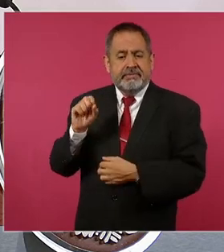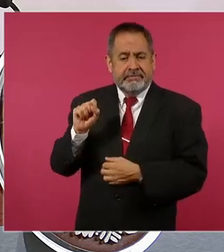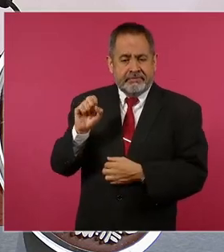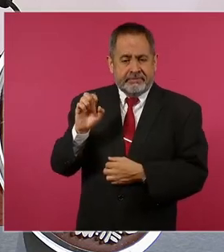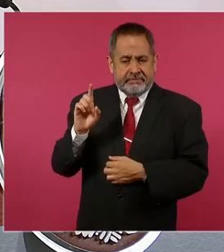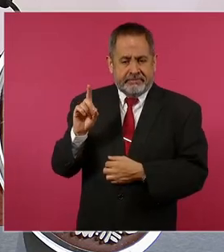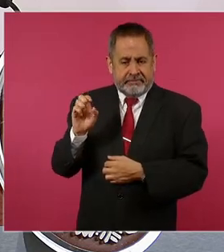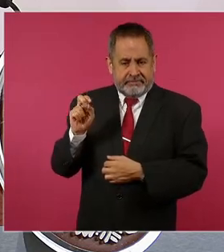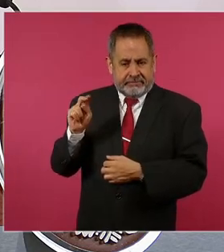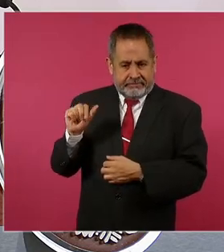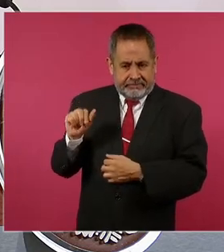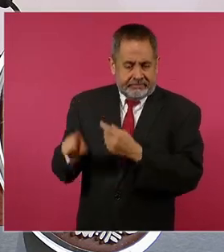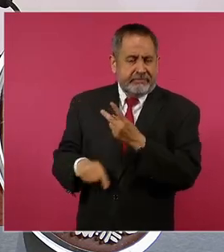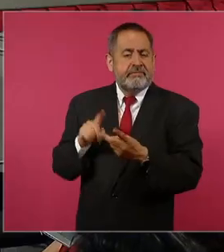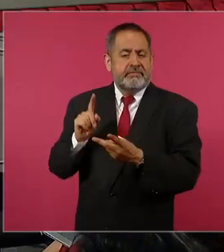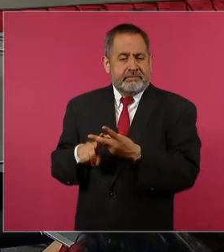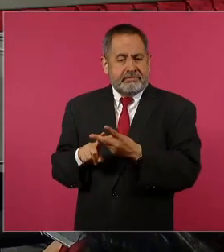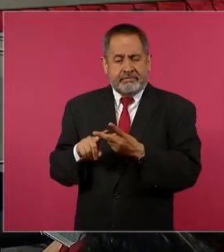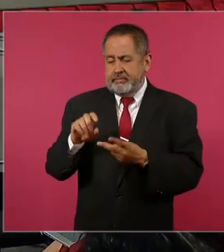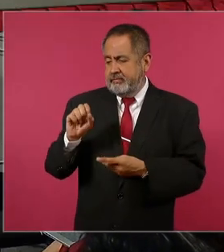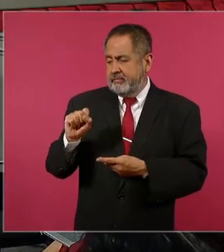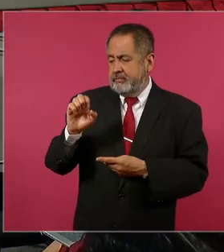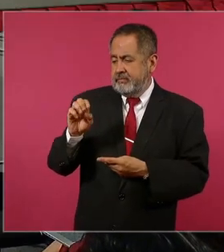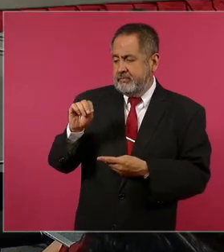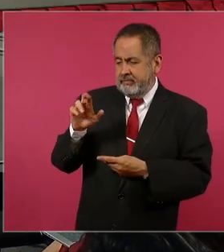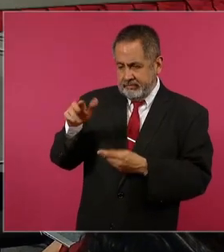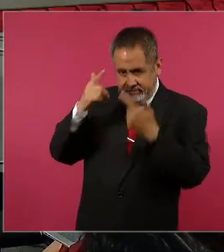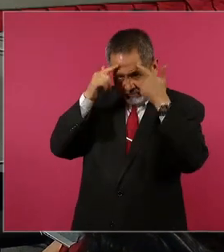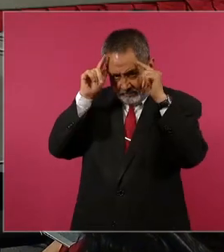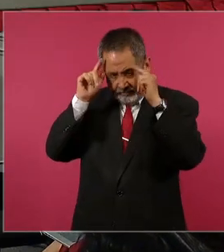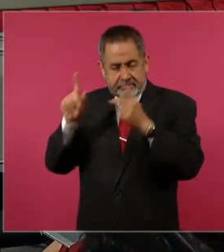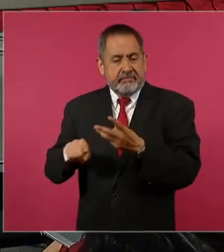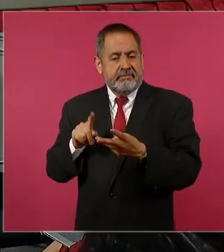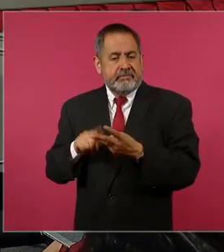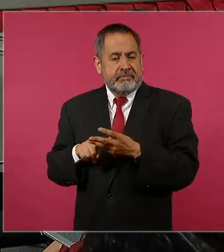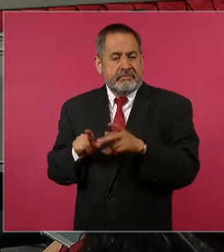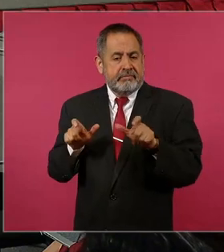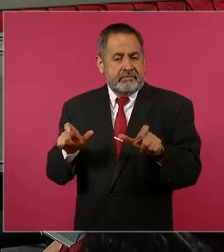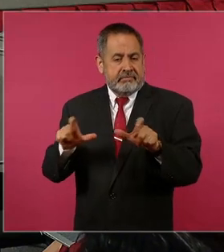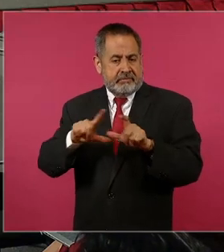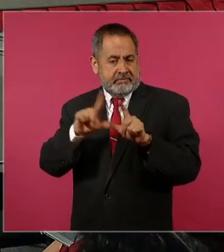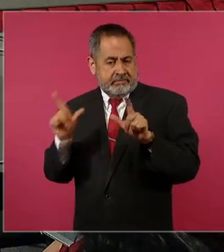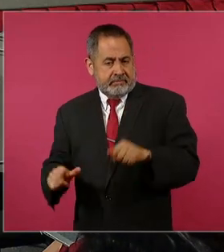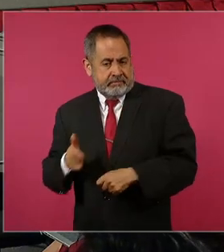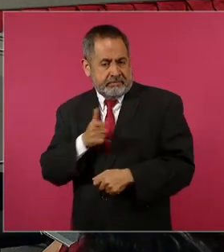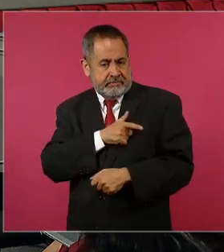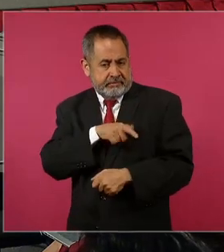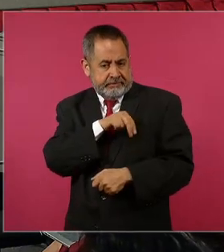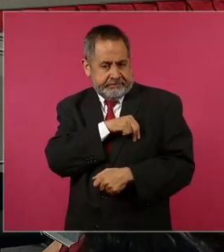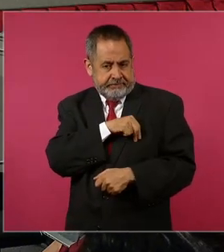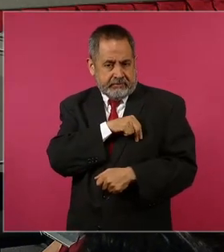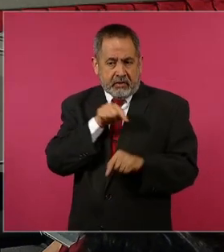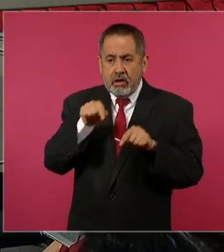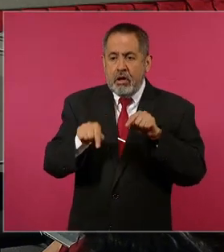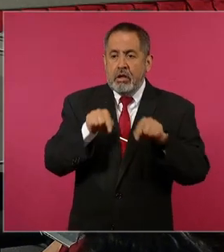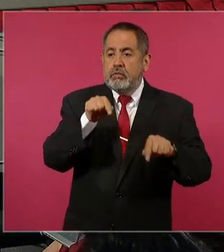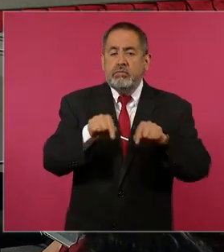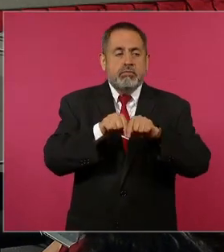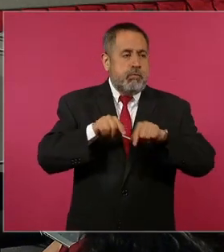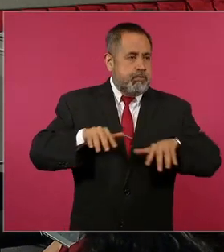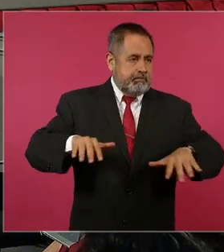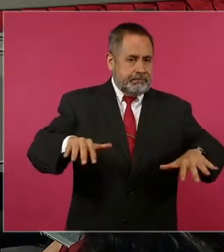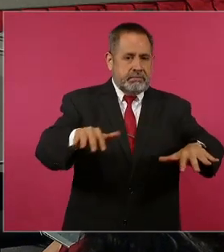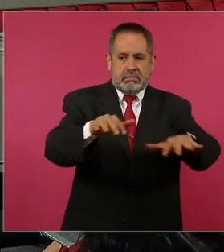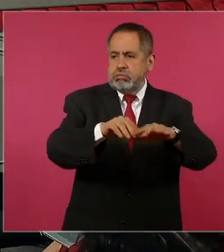Nacional, de la Secretaría de Marina y de la Guardia Nacional se desplegaron por todos